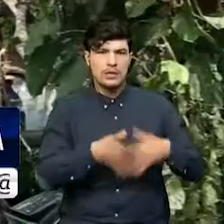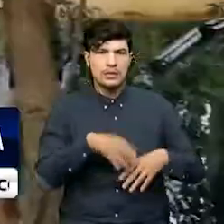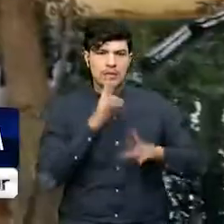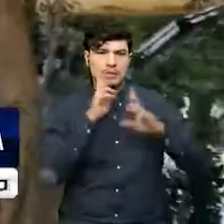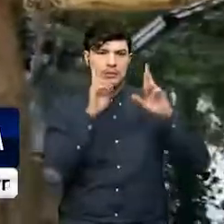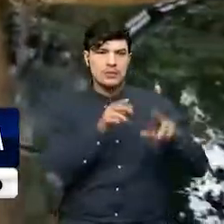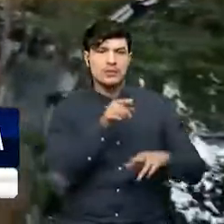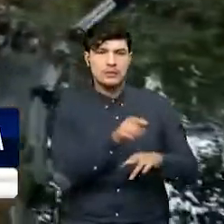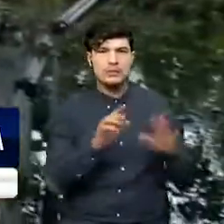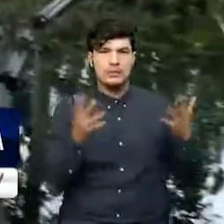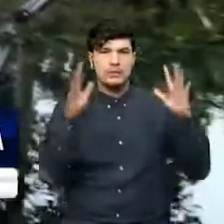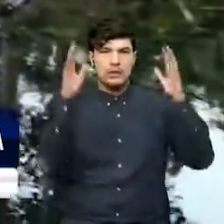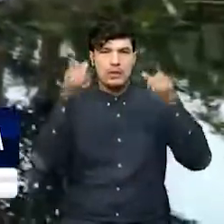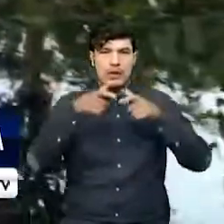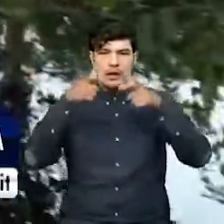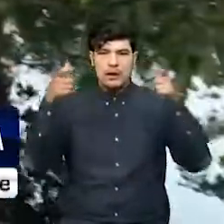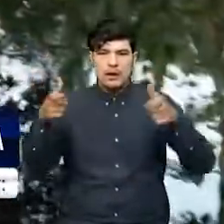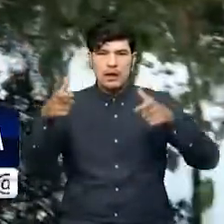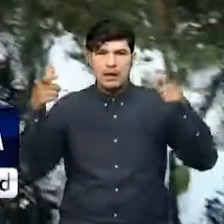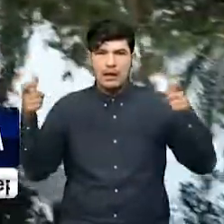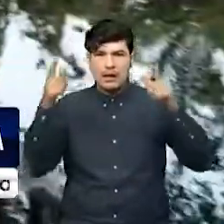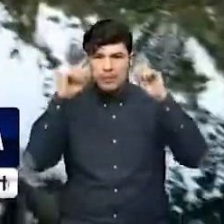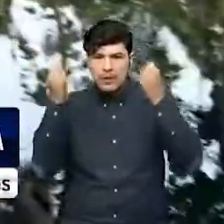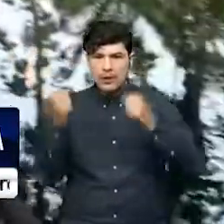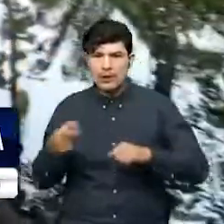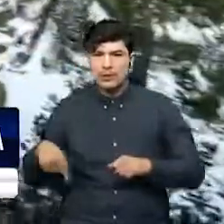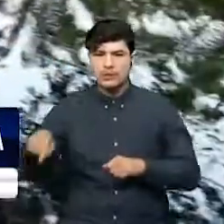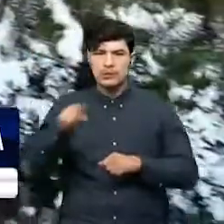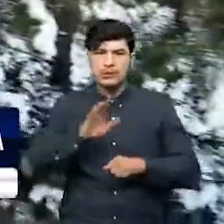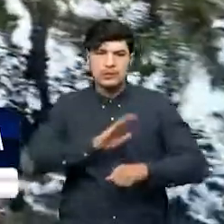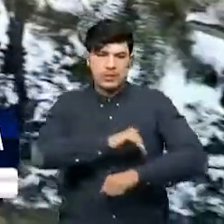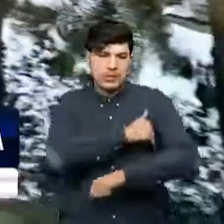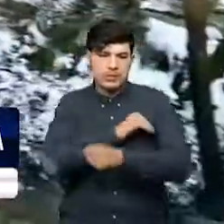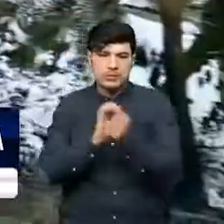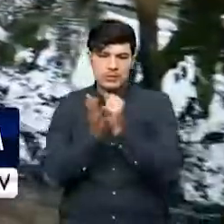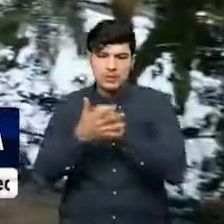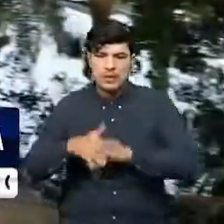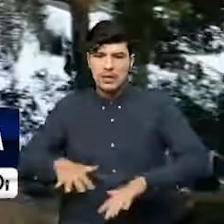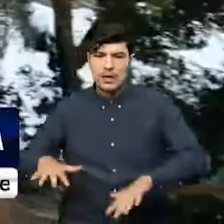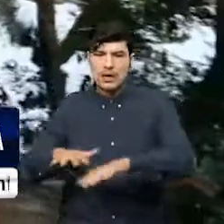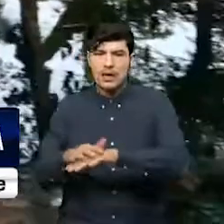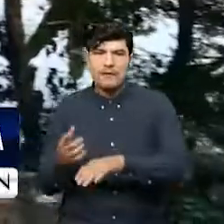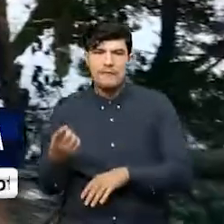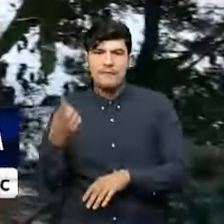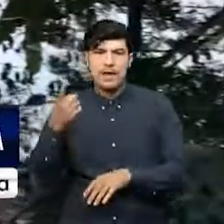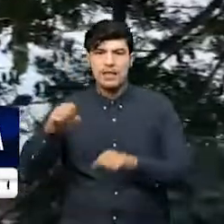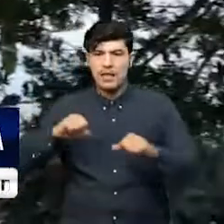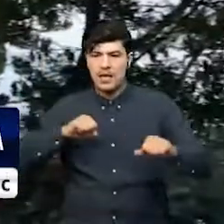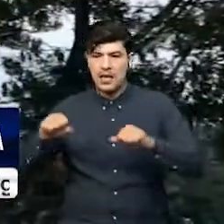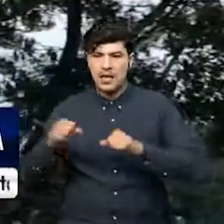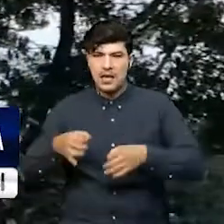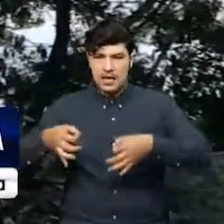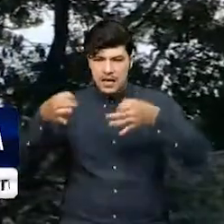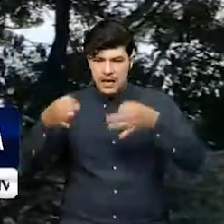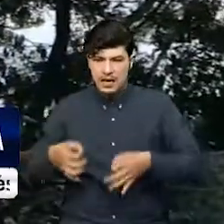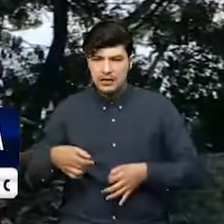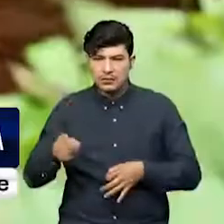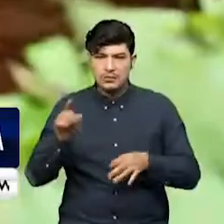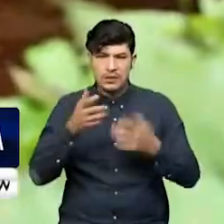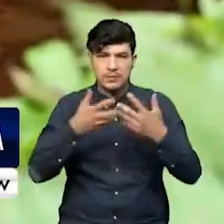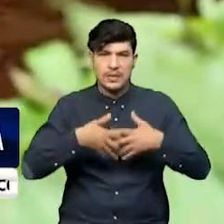evento las grandes preocupaciones según el ministro de ambiente tienen que ver con la falta de reacción efectiva por parte de ecopetrol